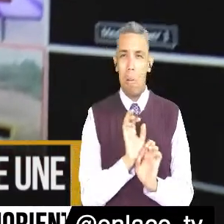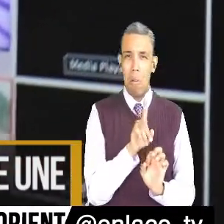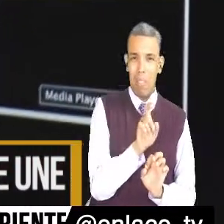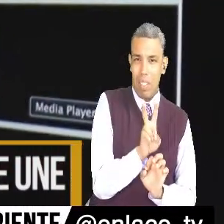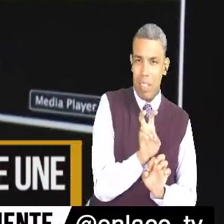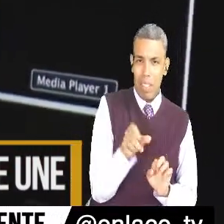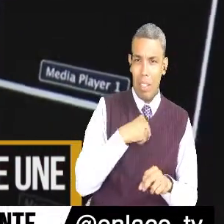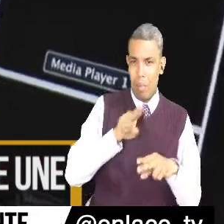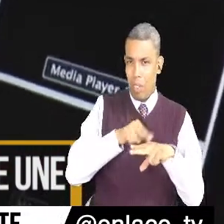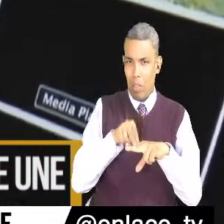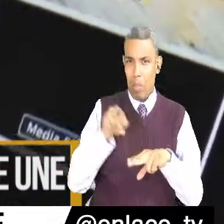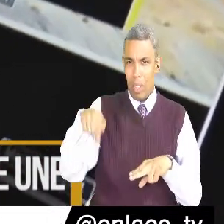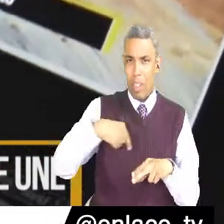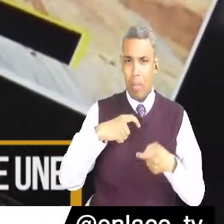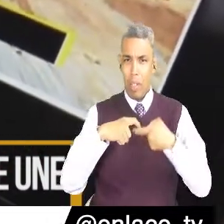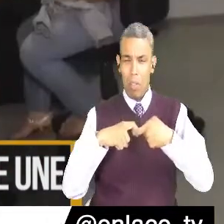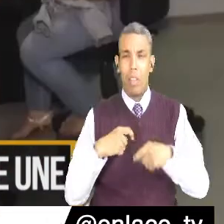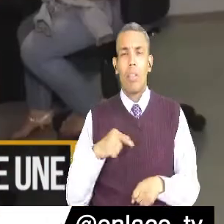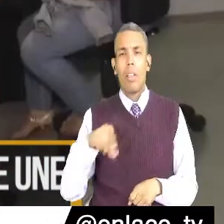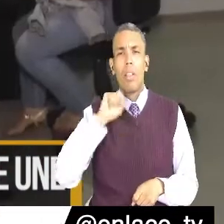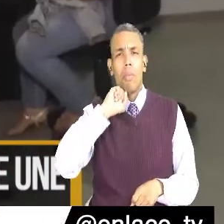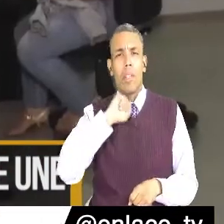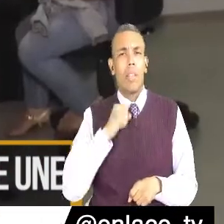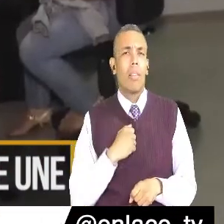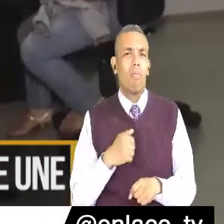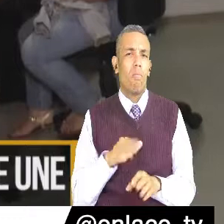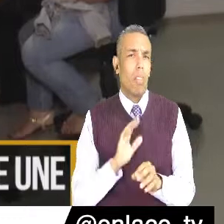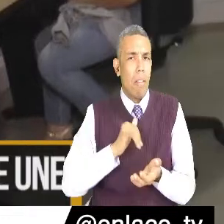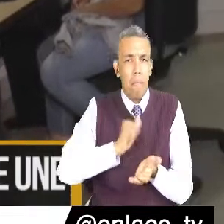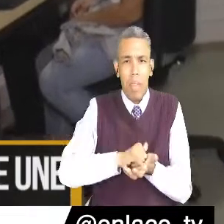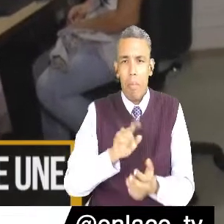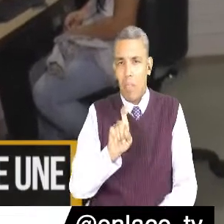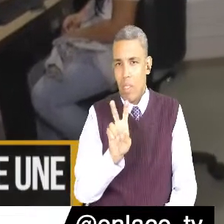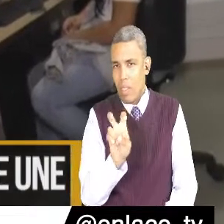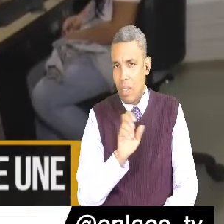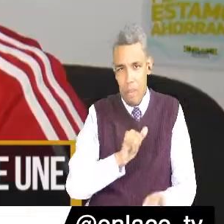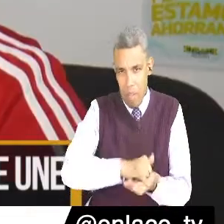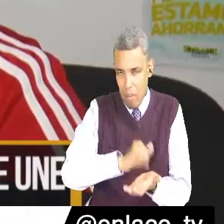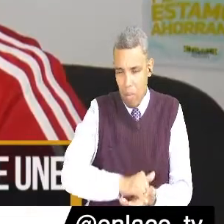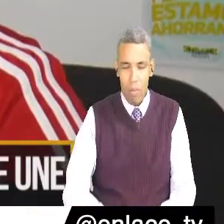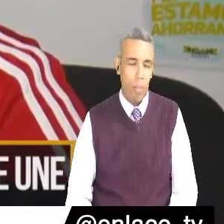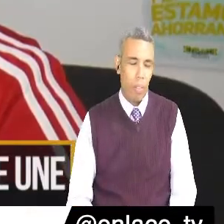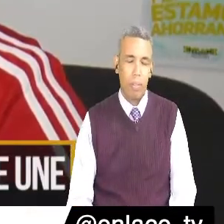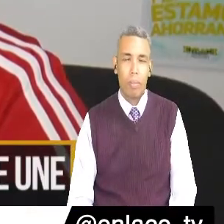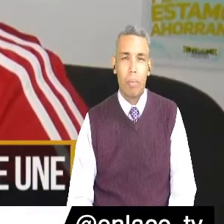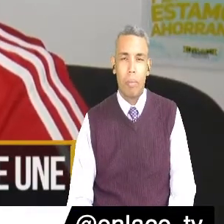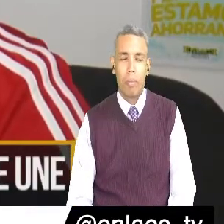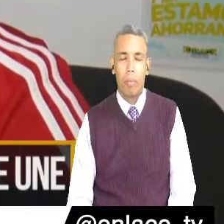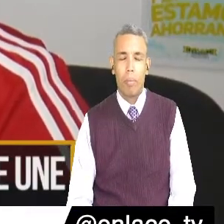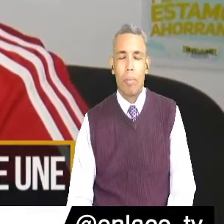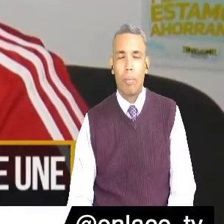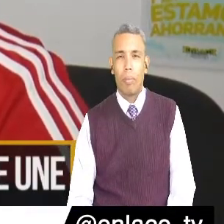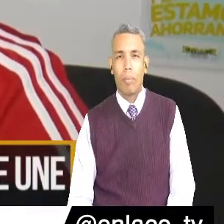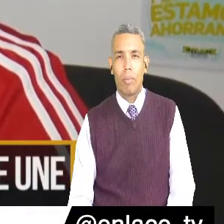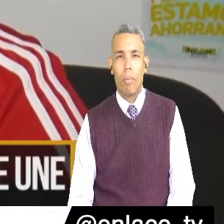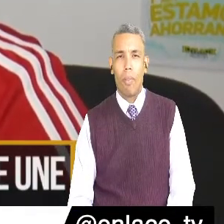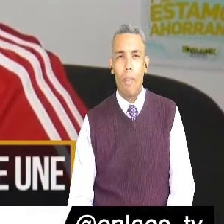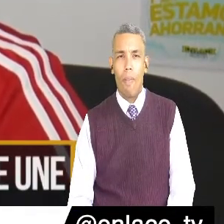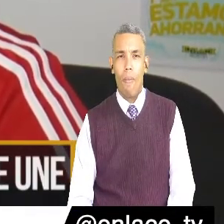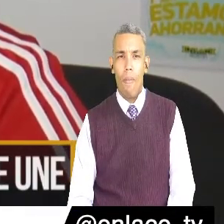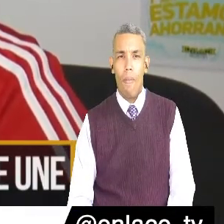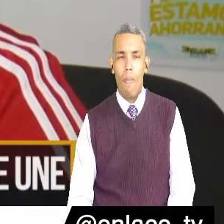decir que para los usuarios tradicionales en Barranca Bermeja la señal seguirá en el canal 67. Inicialmente pues estamos confirmando pues esta